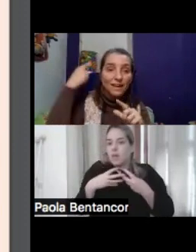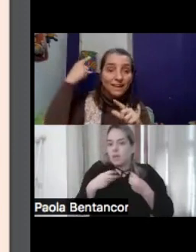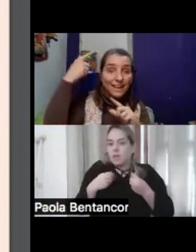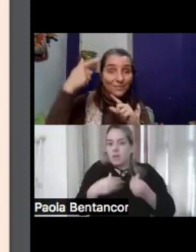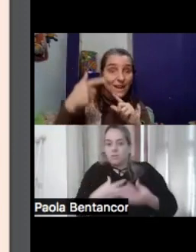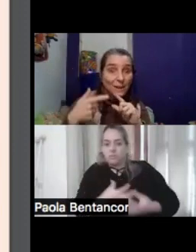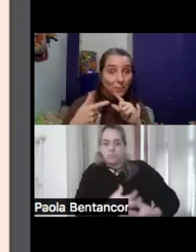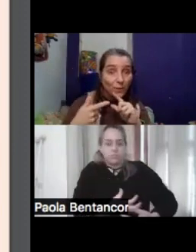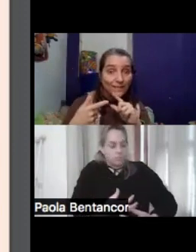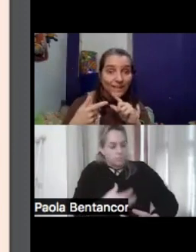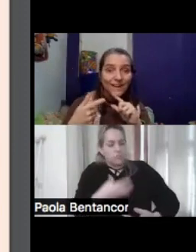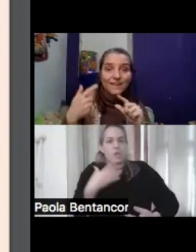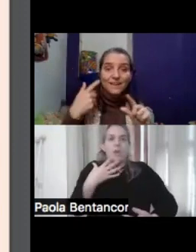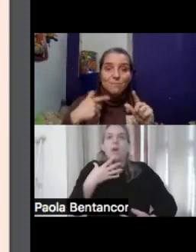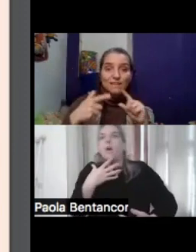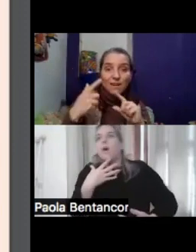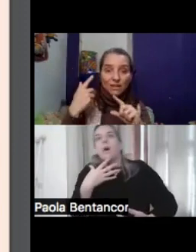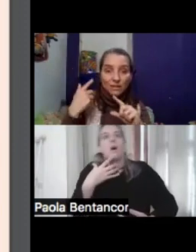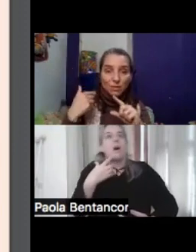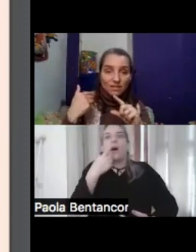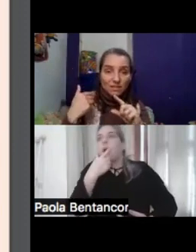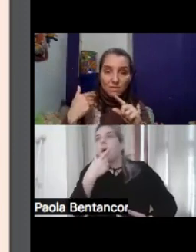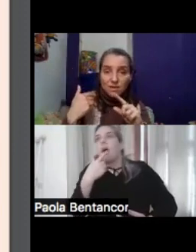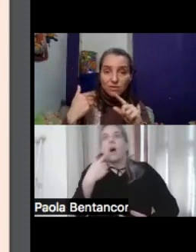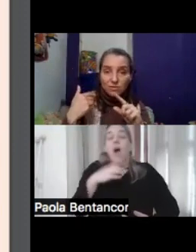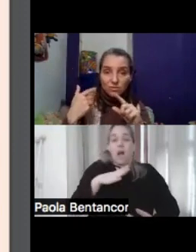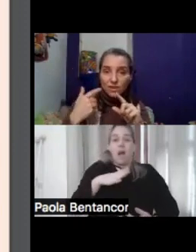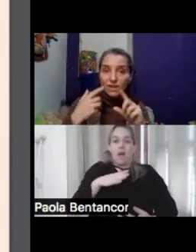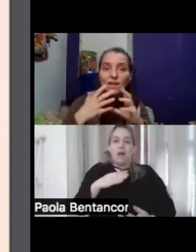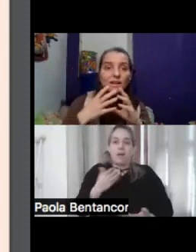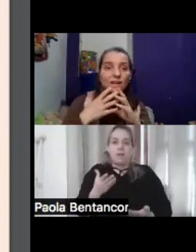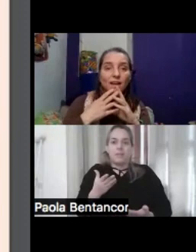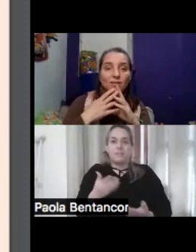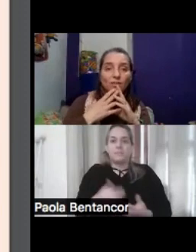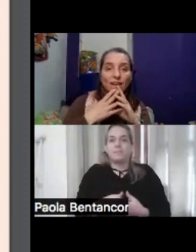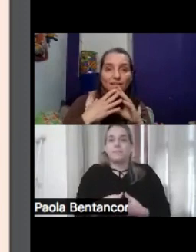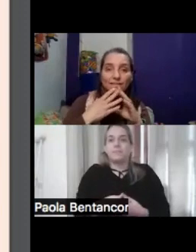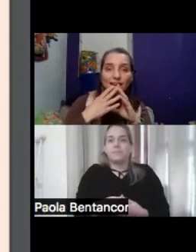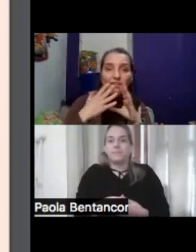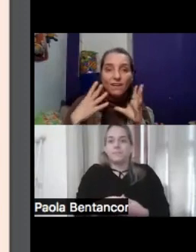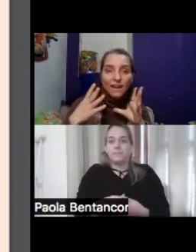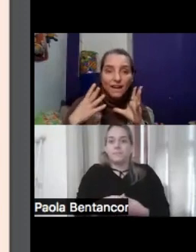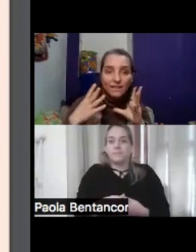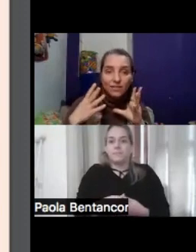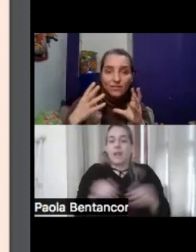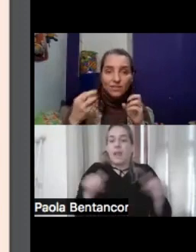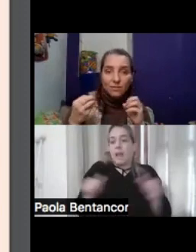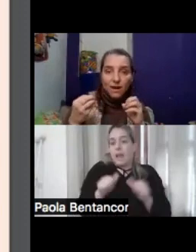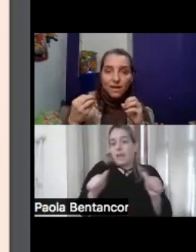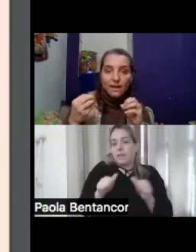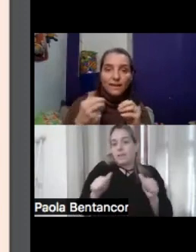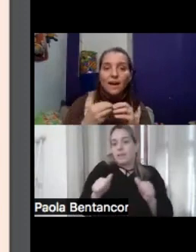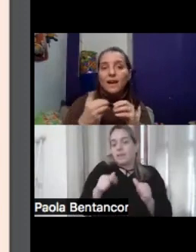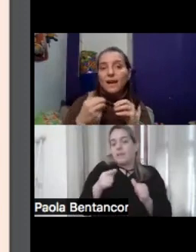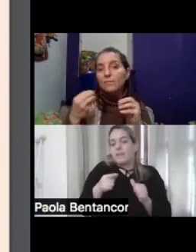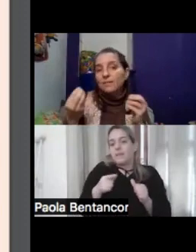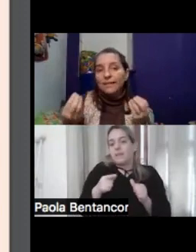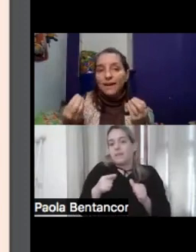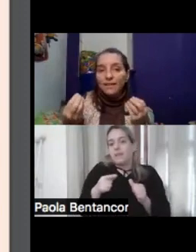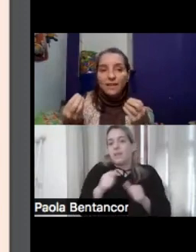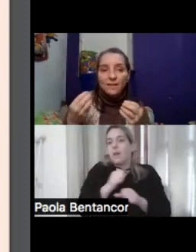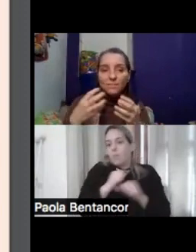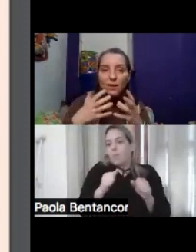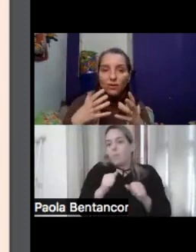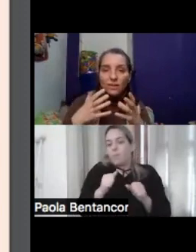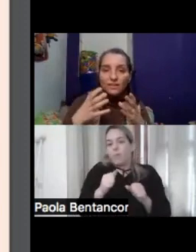estímulos y a su vez generar una respuesta en base a los estímulos recibidos, ¿sí? Que toda la actividad refleja esté conservada, que tenga